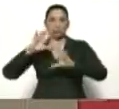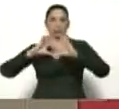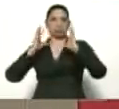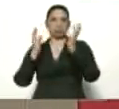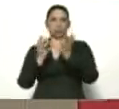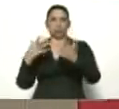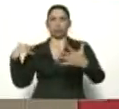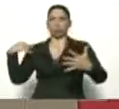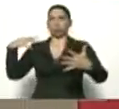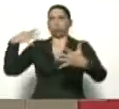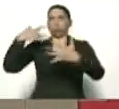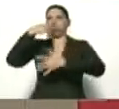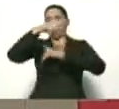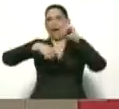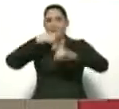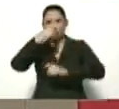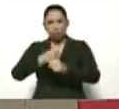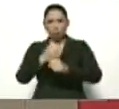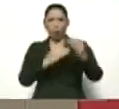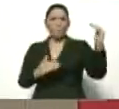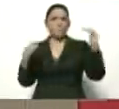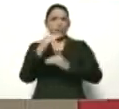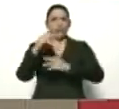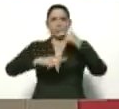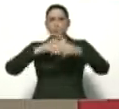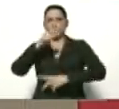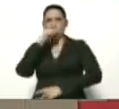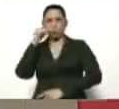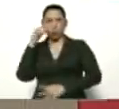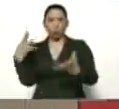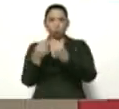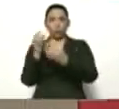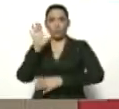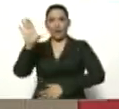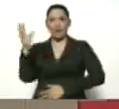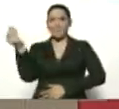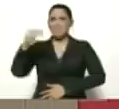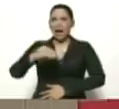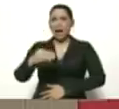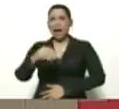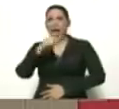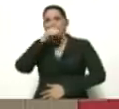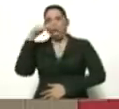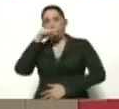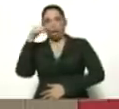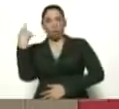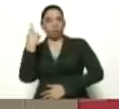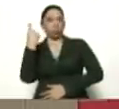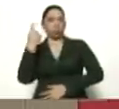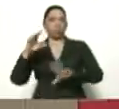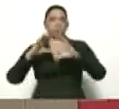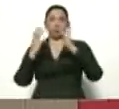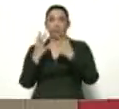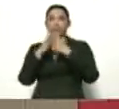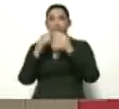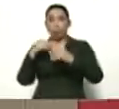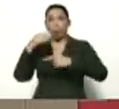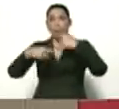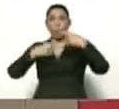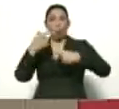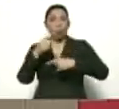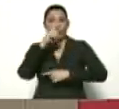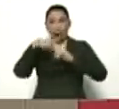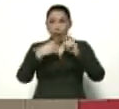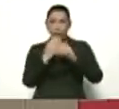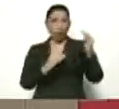todos los años aumentó la producción de cocaína junto al país que más consume cocaína en el planeta y que todos los años aumenta